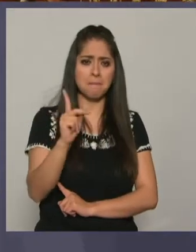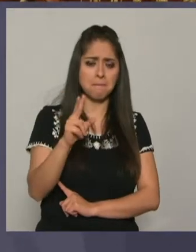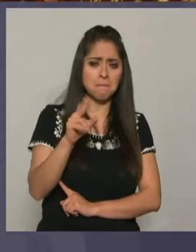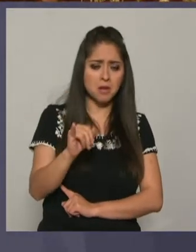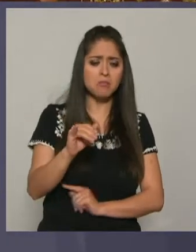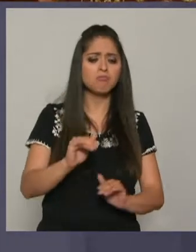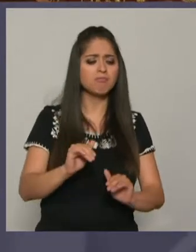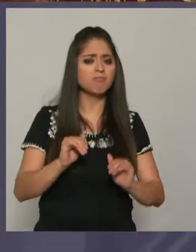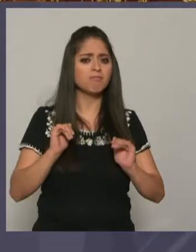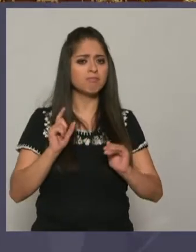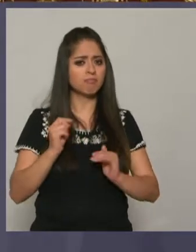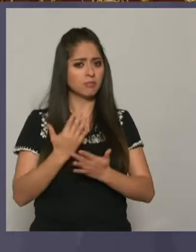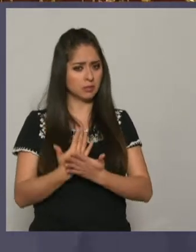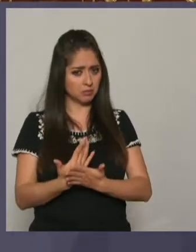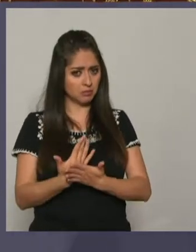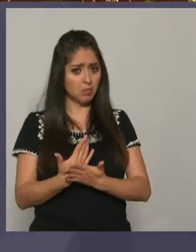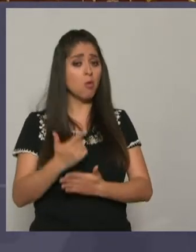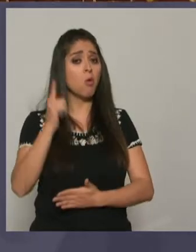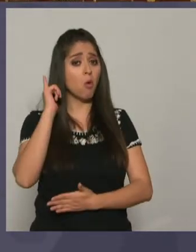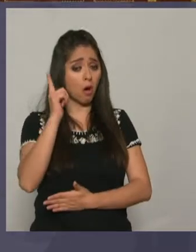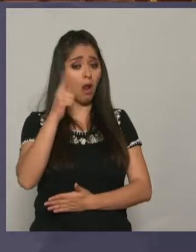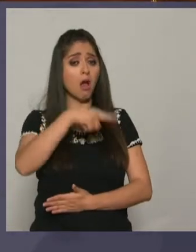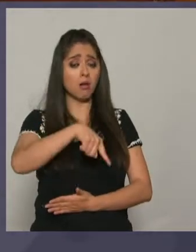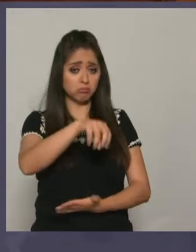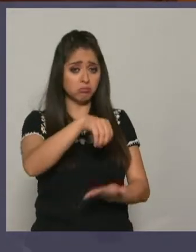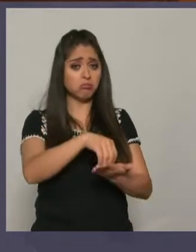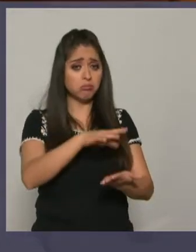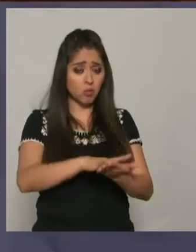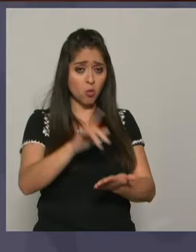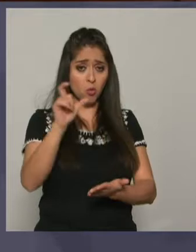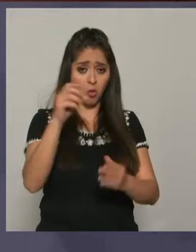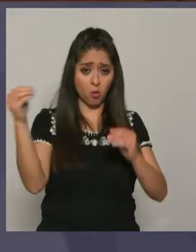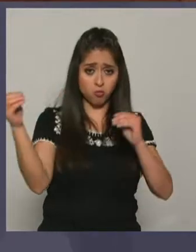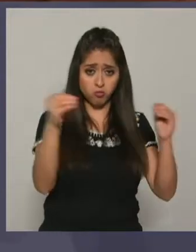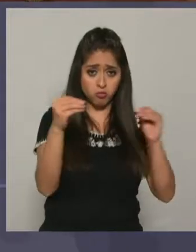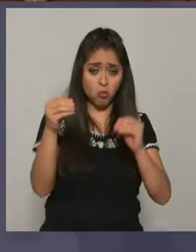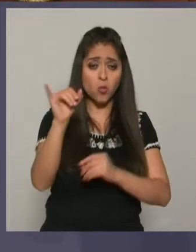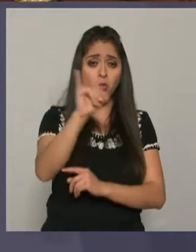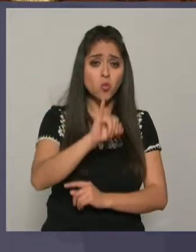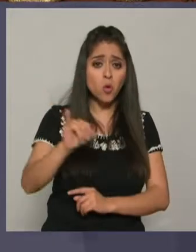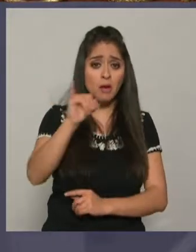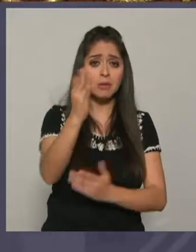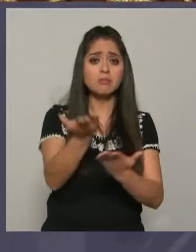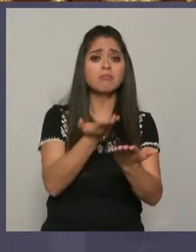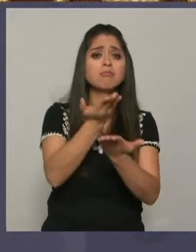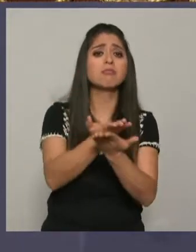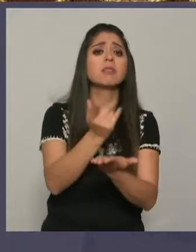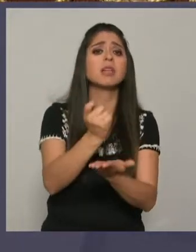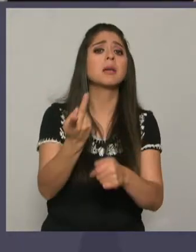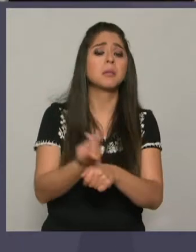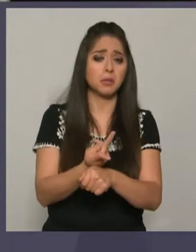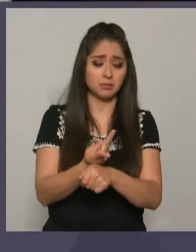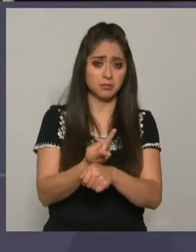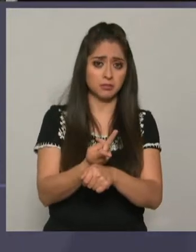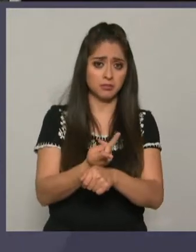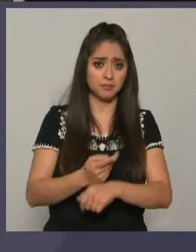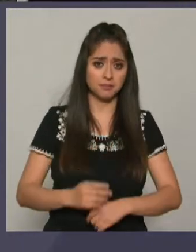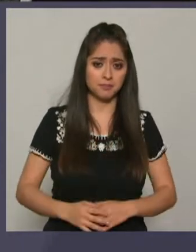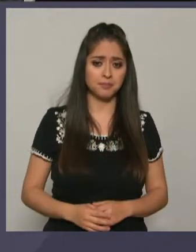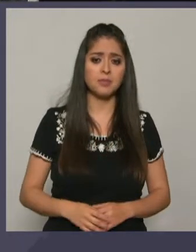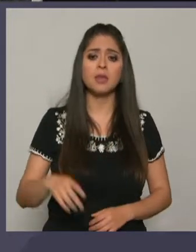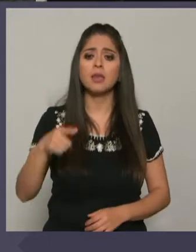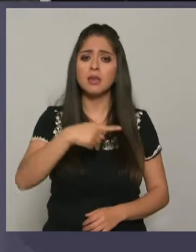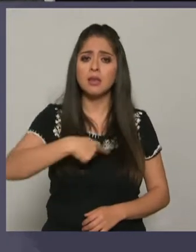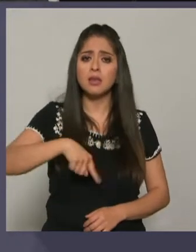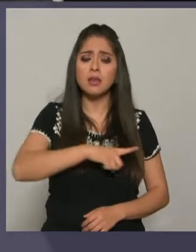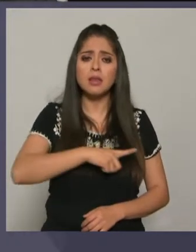menos en el dictamen, ojalá aporten algo en el debate ahora que el jueves suba al Pleno, pero sin lugar a dudas sí hay que reconocer